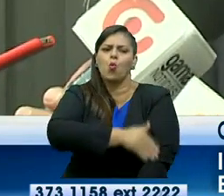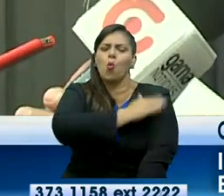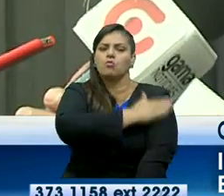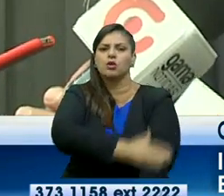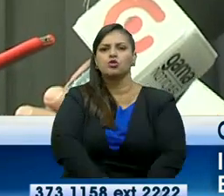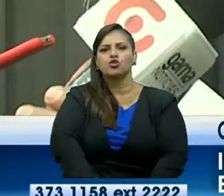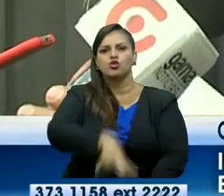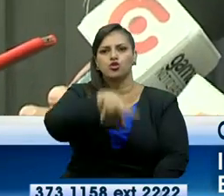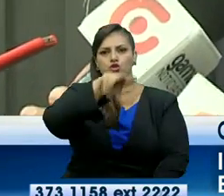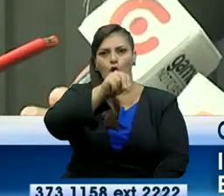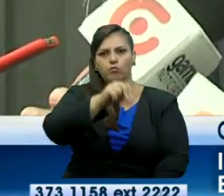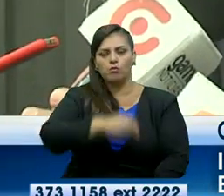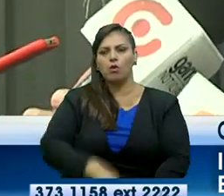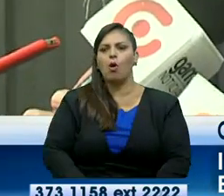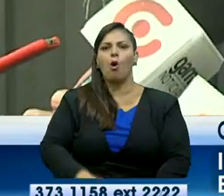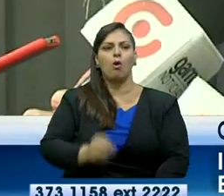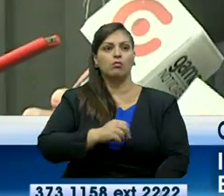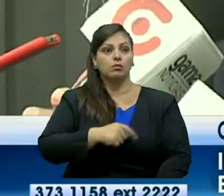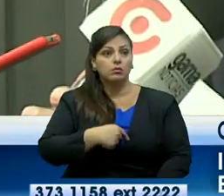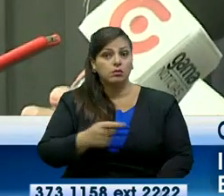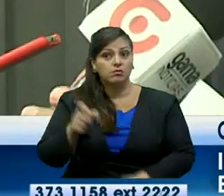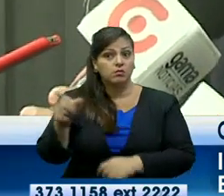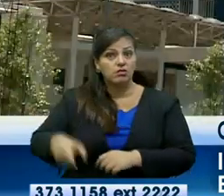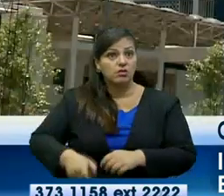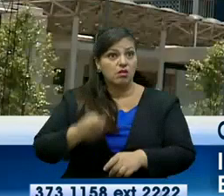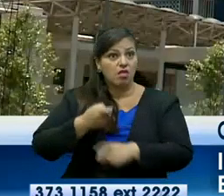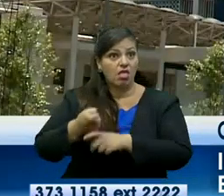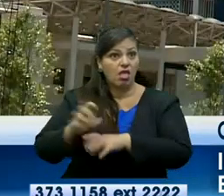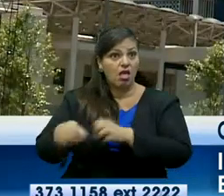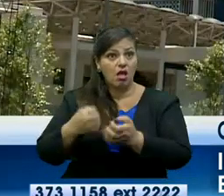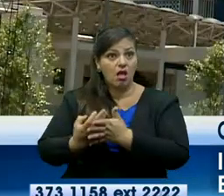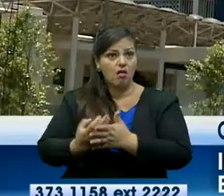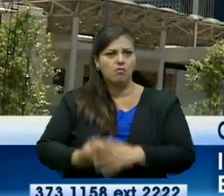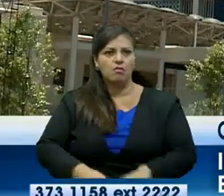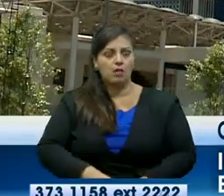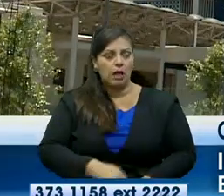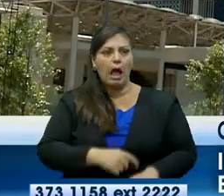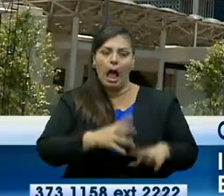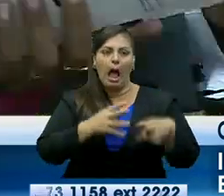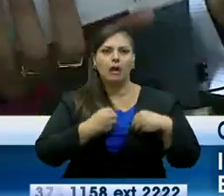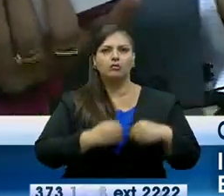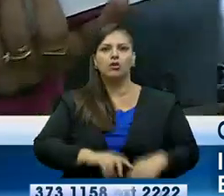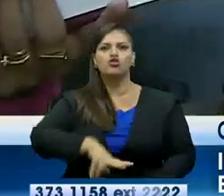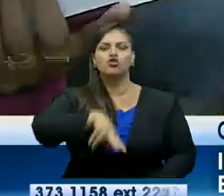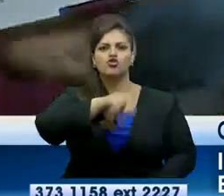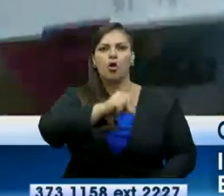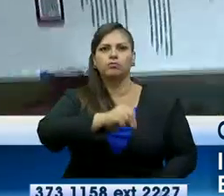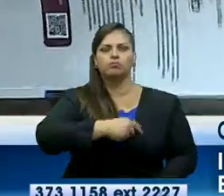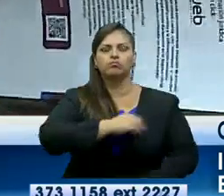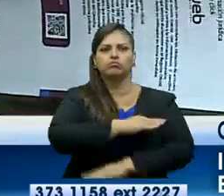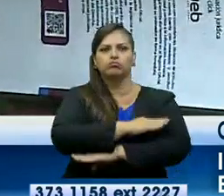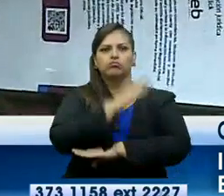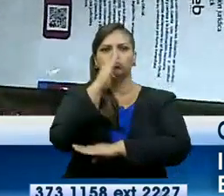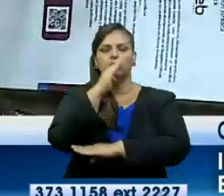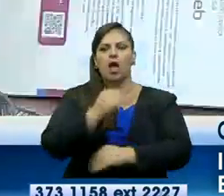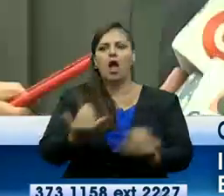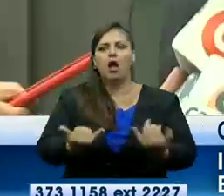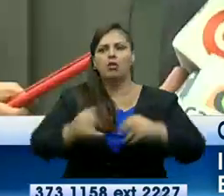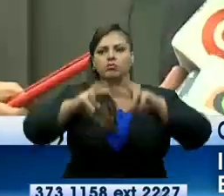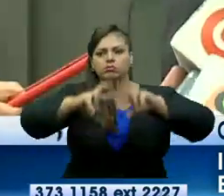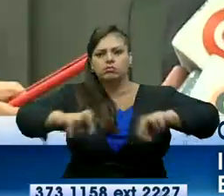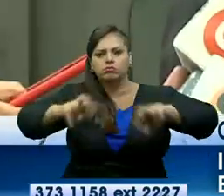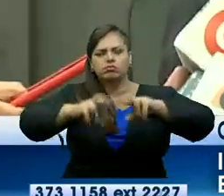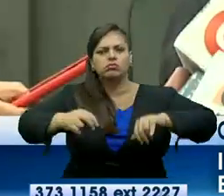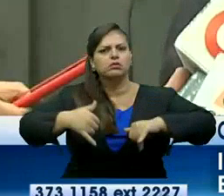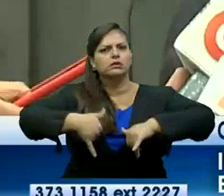actuar para perseguir a nadie ni para darle impunidad a nadie. Y que la investigación de este caso será exhaustiva, pero que tomará tiempo.